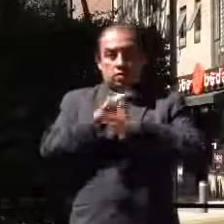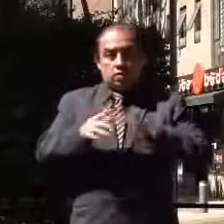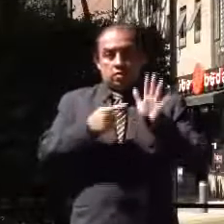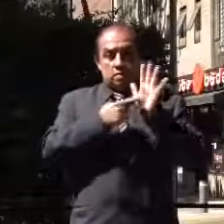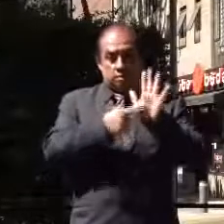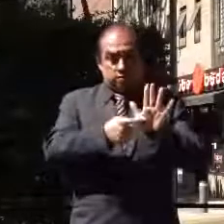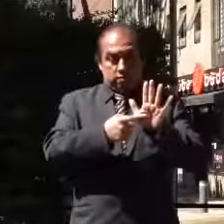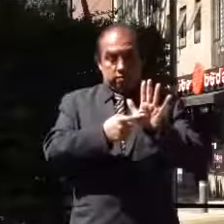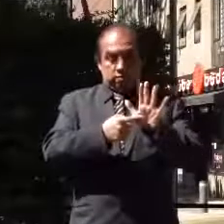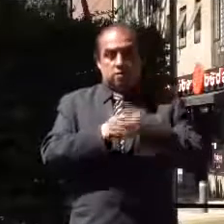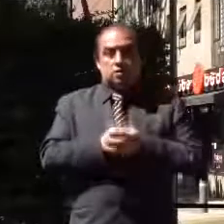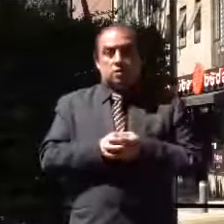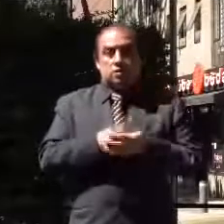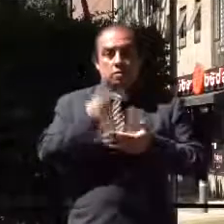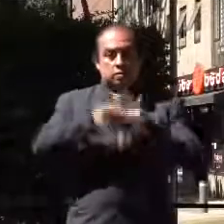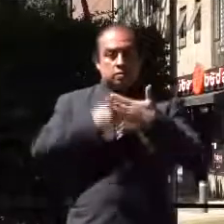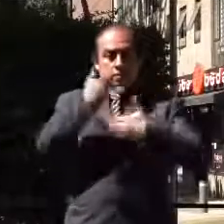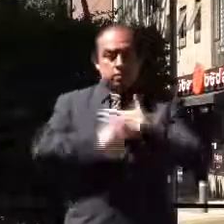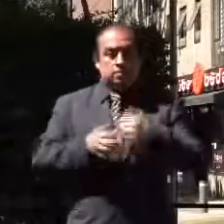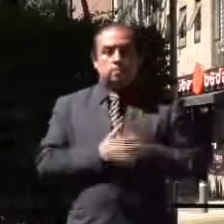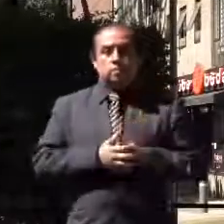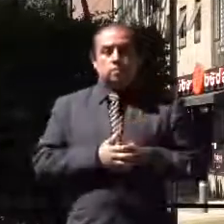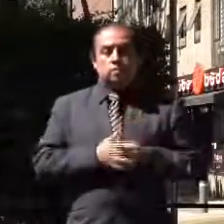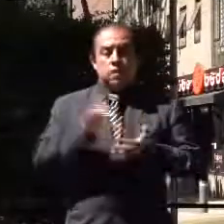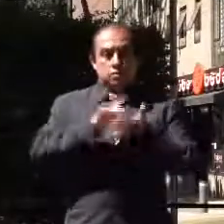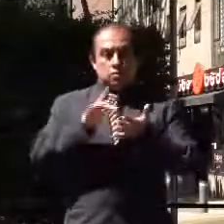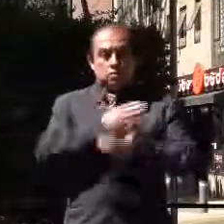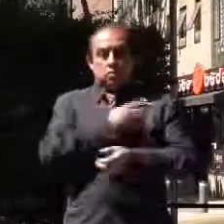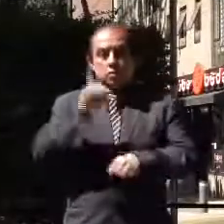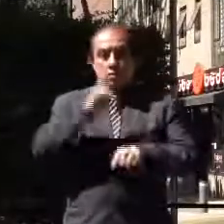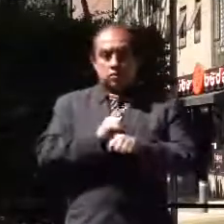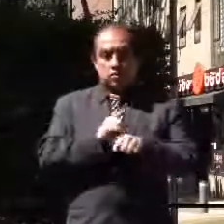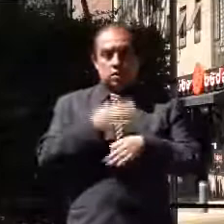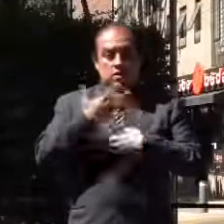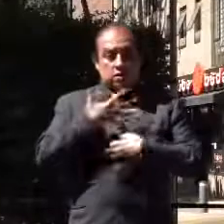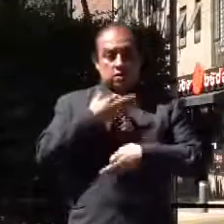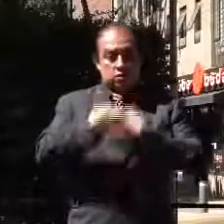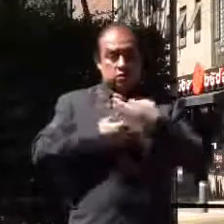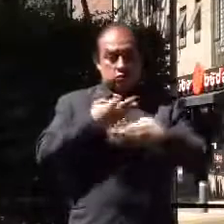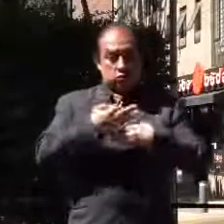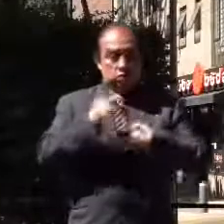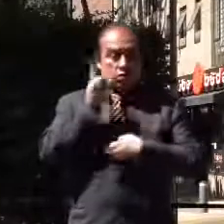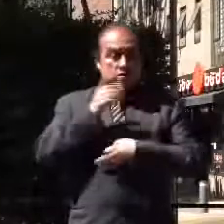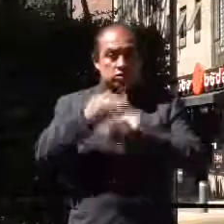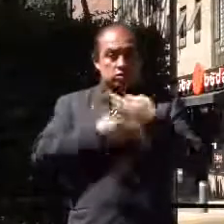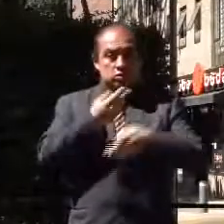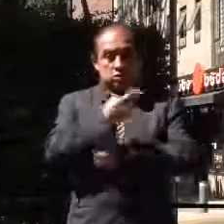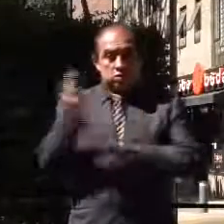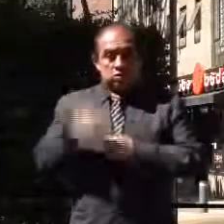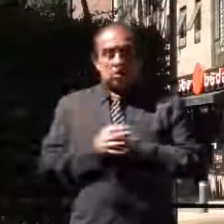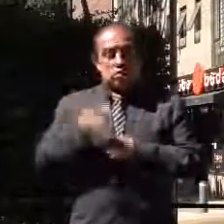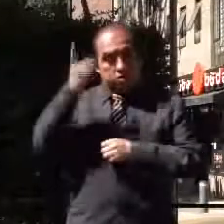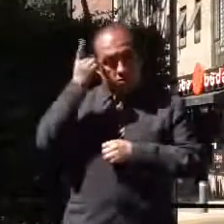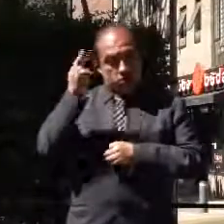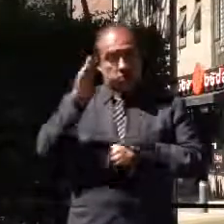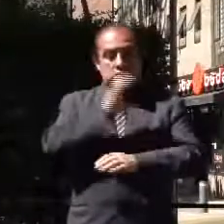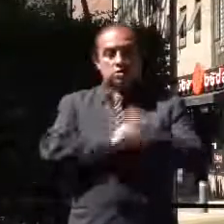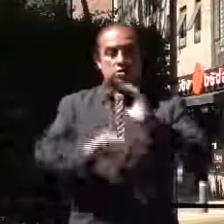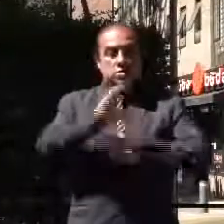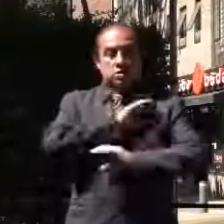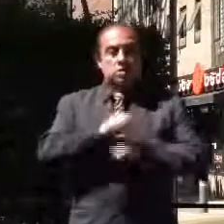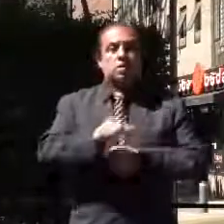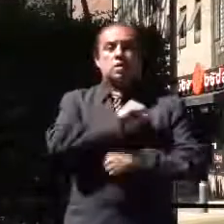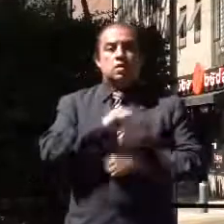proyecto. Muchísimas gracias, muy buenos días, tengan todas y todos ustedes, doctora Claudia Sheinbaum.